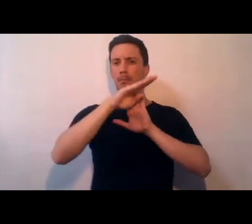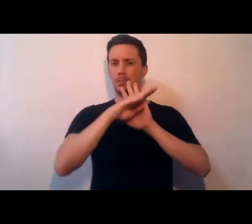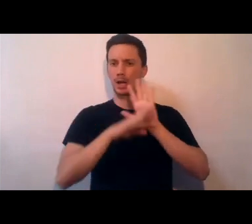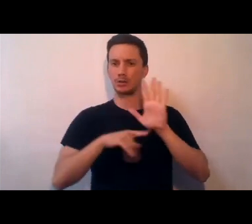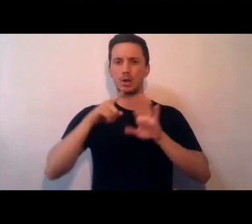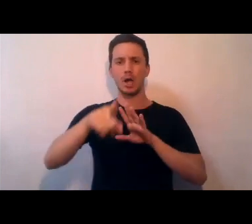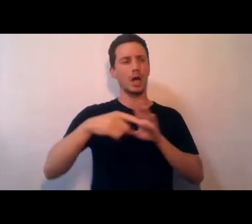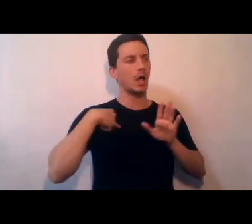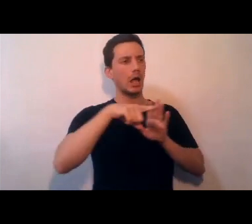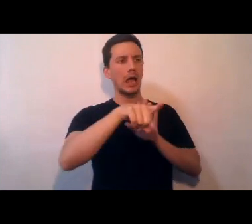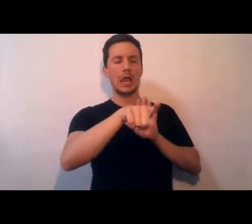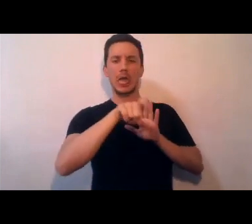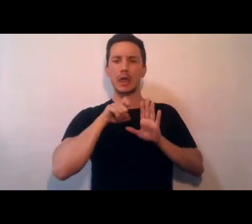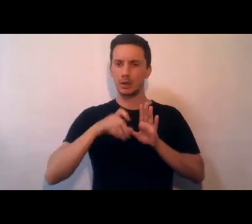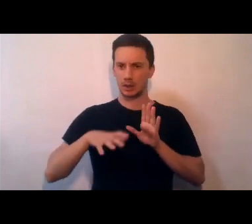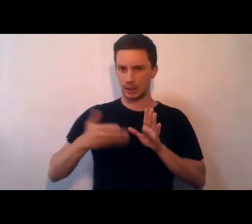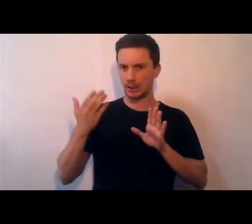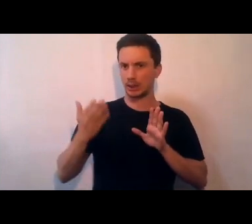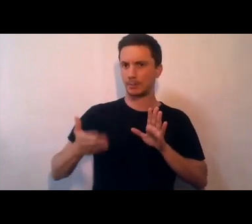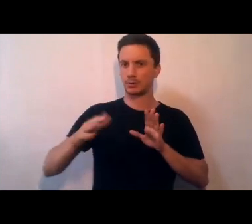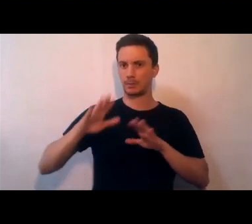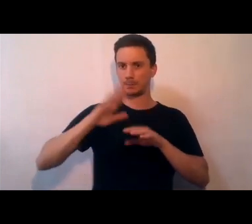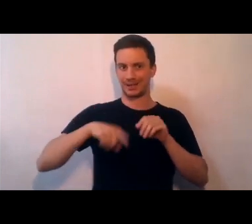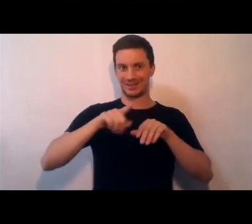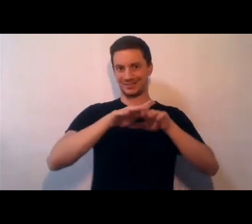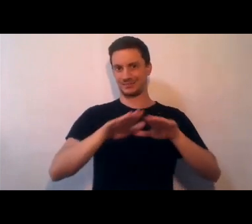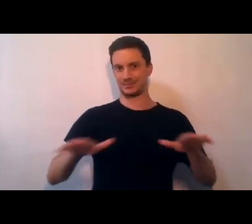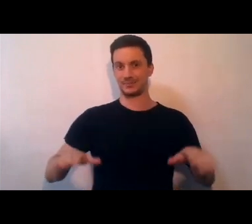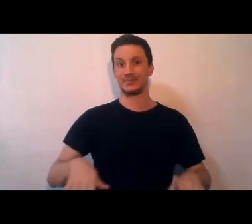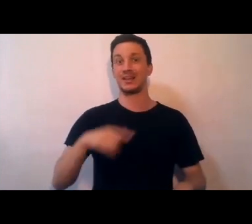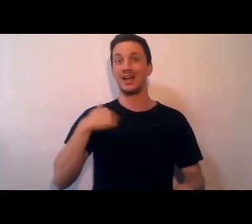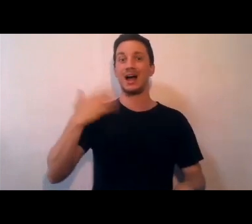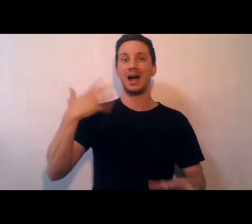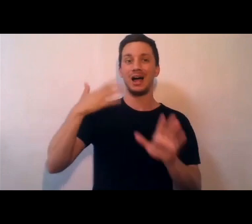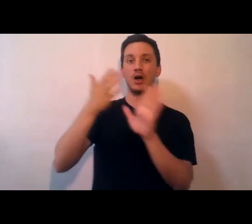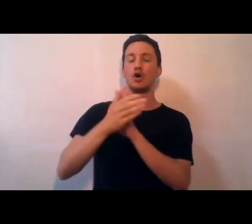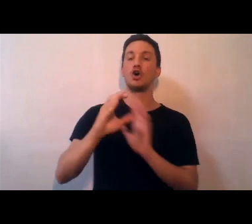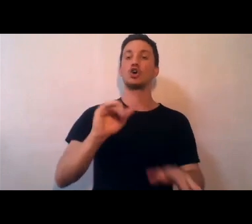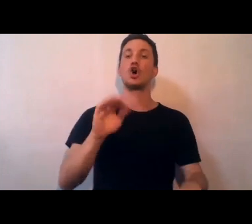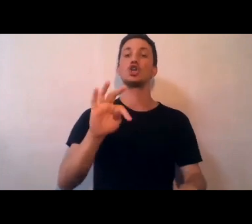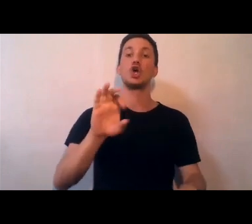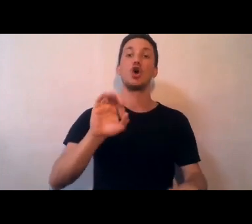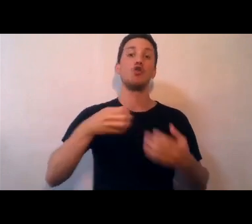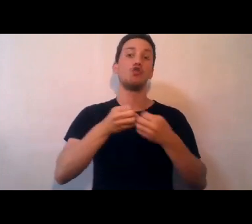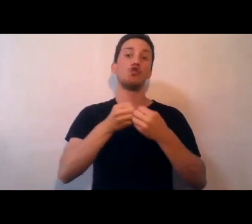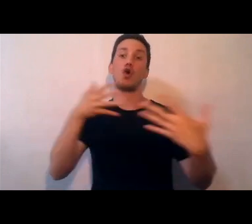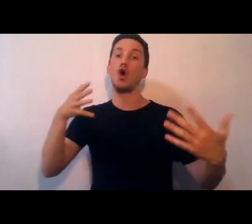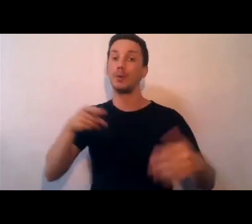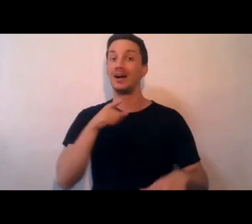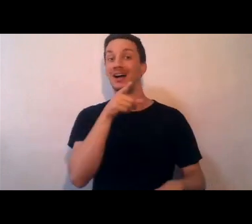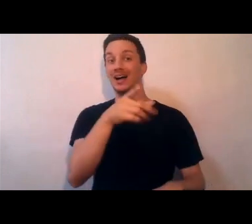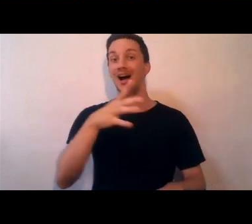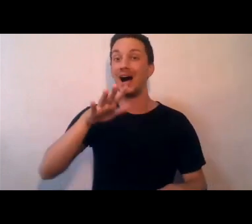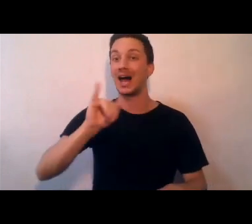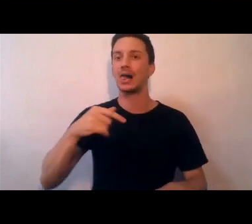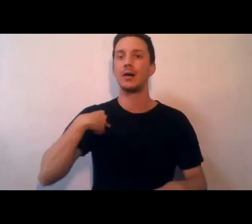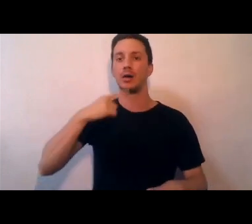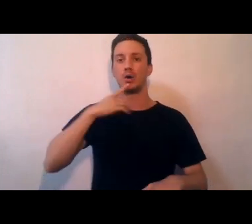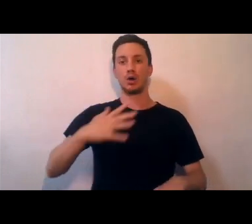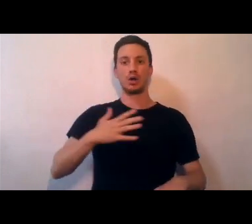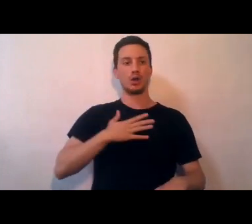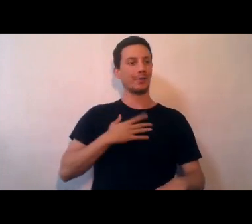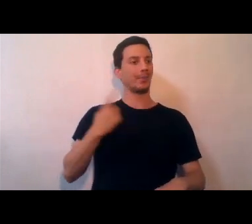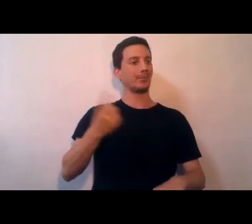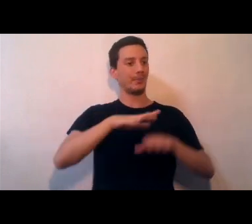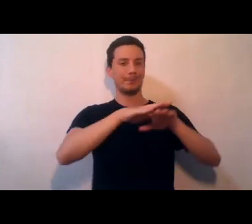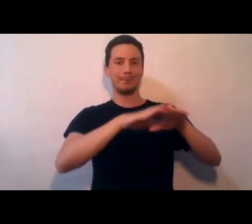de tratamiento para el niño atópico. Y esto hablaba de la corticofobia, el miedo que no solo es de los pacientes, sino de los padres y